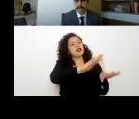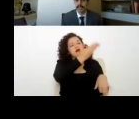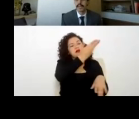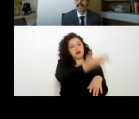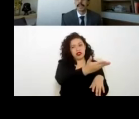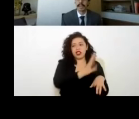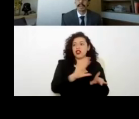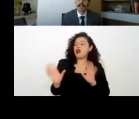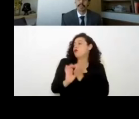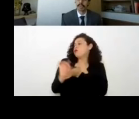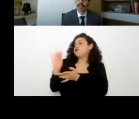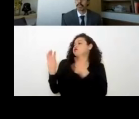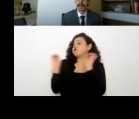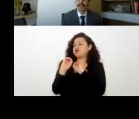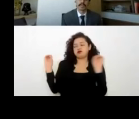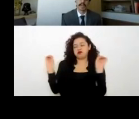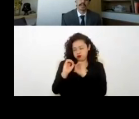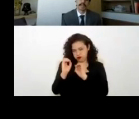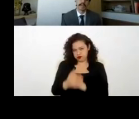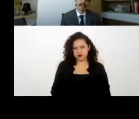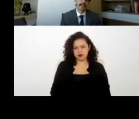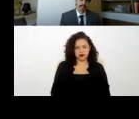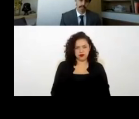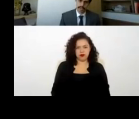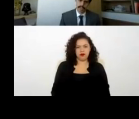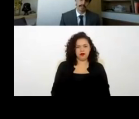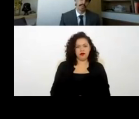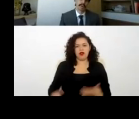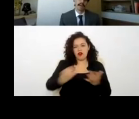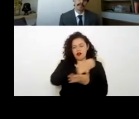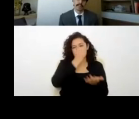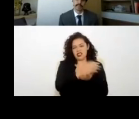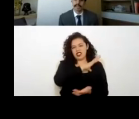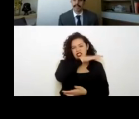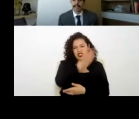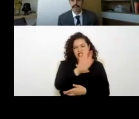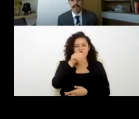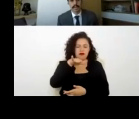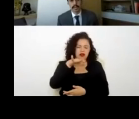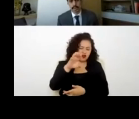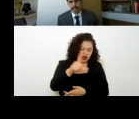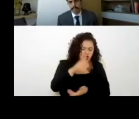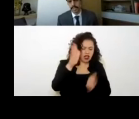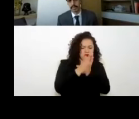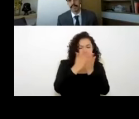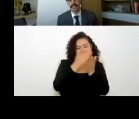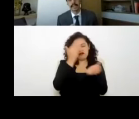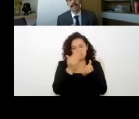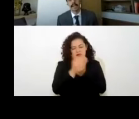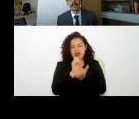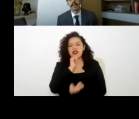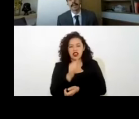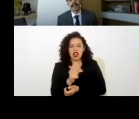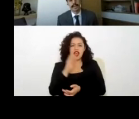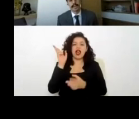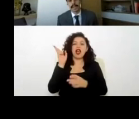presenten. Cuando incumplen las obligaciones generales, como no tener su manual si los visitan, no permitir una